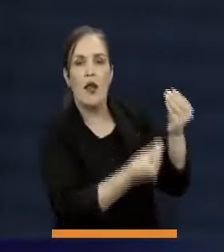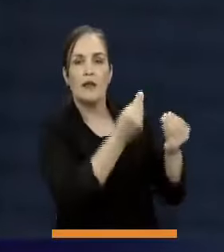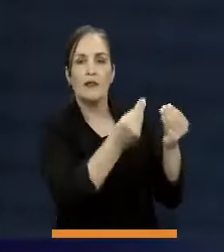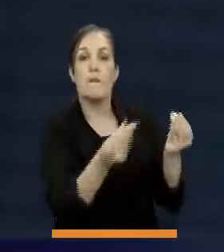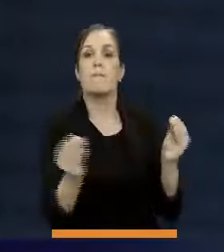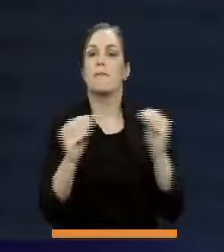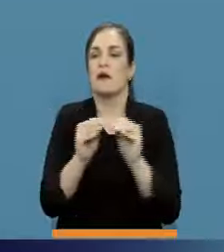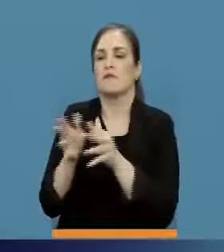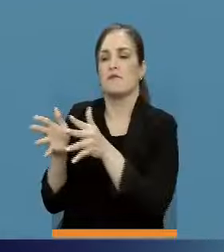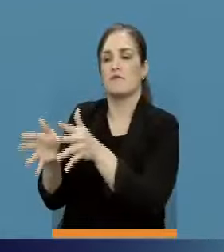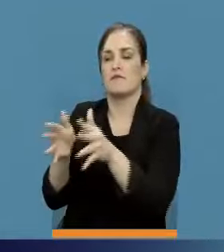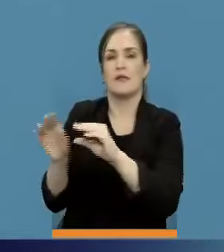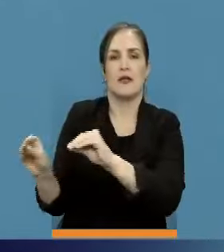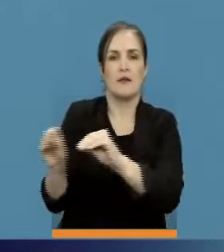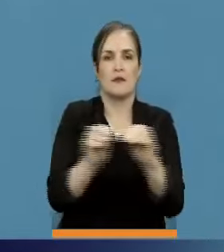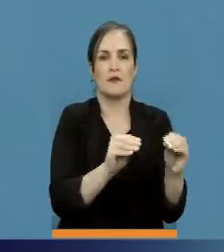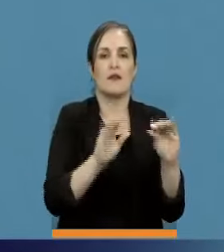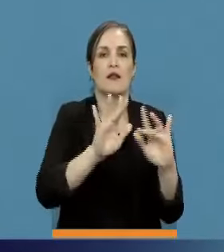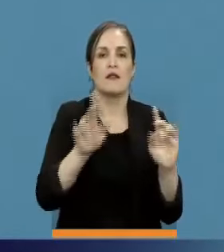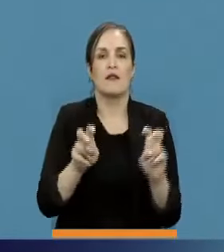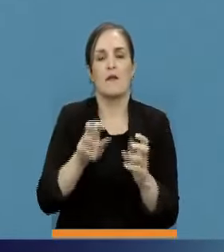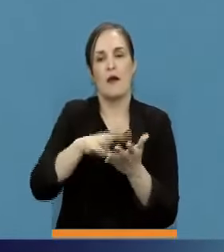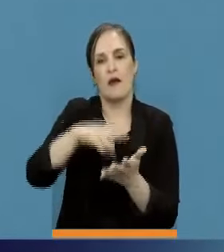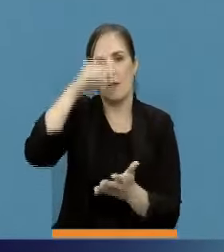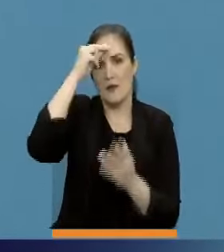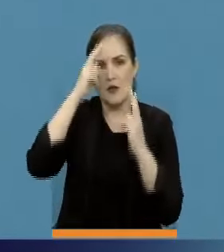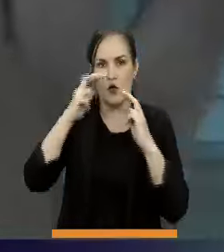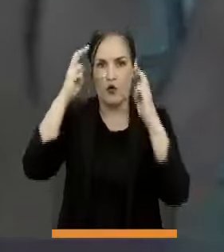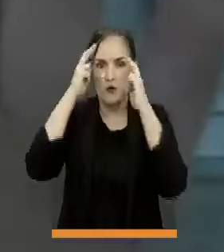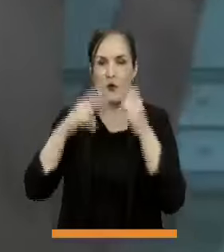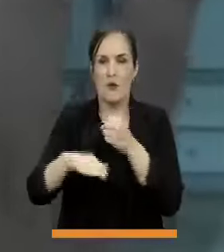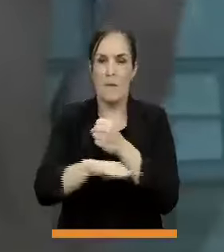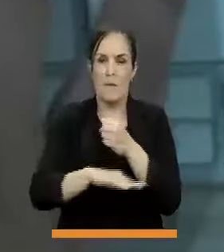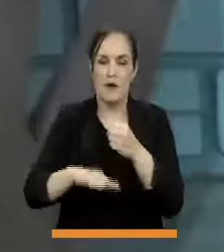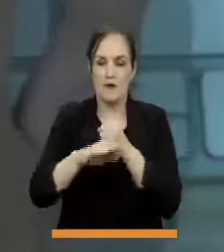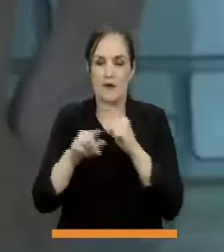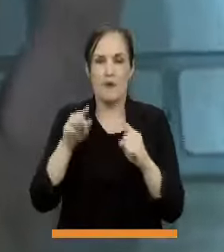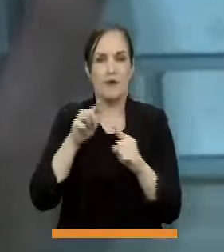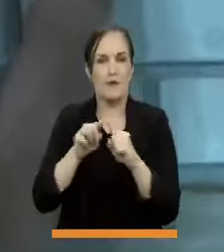capacitación en relación con el aprendizaje de conocimientos básicos al respecto.